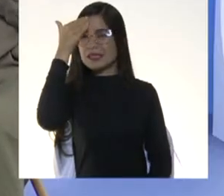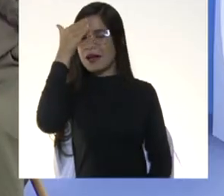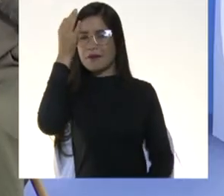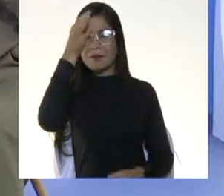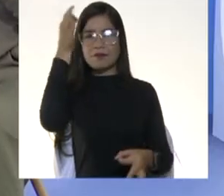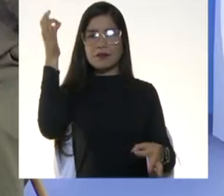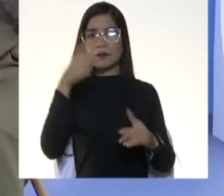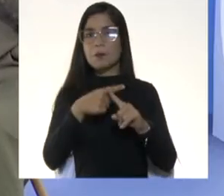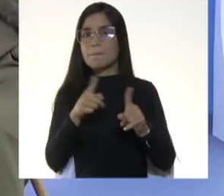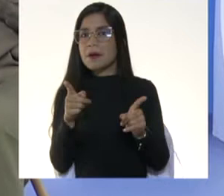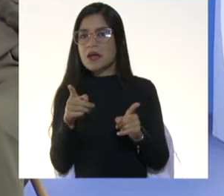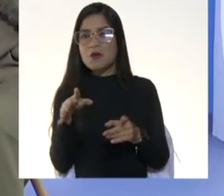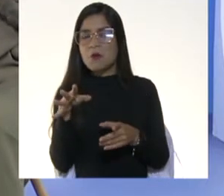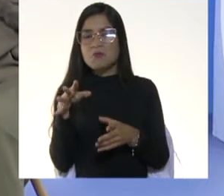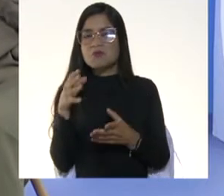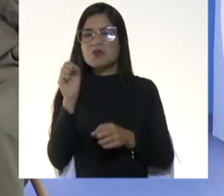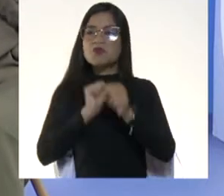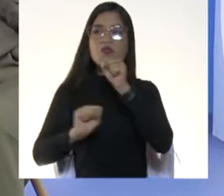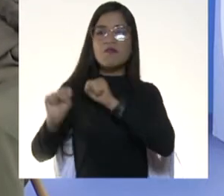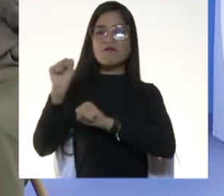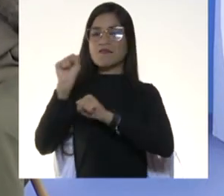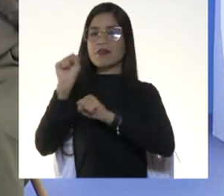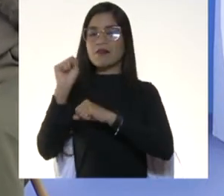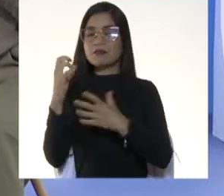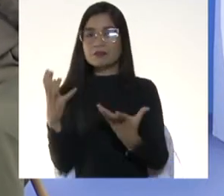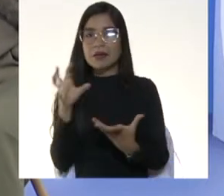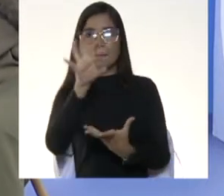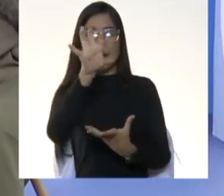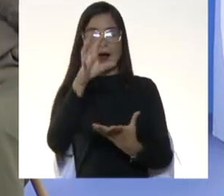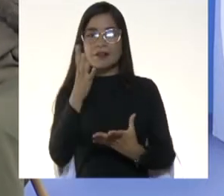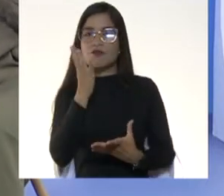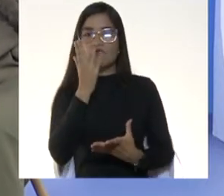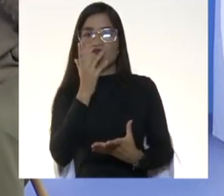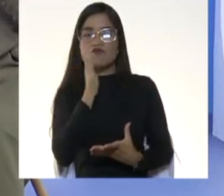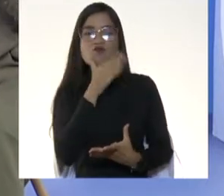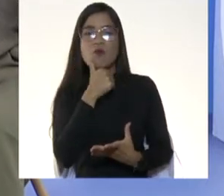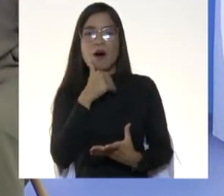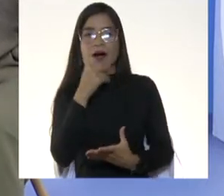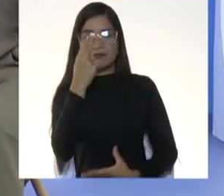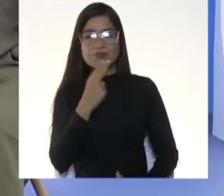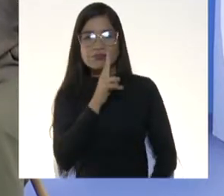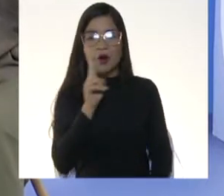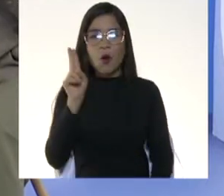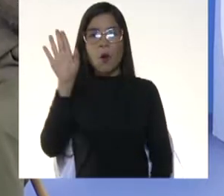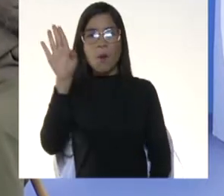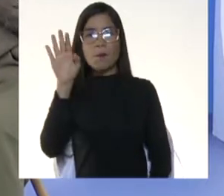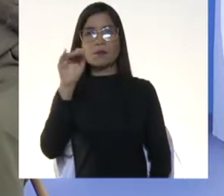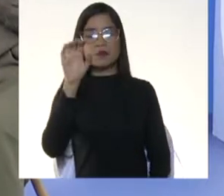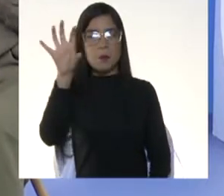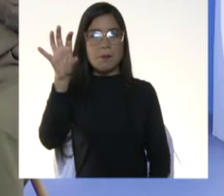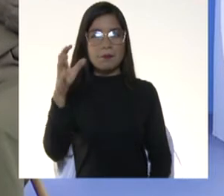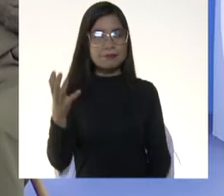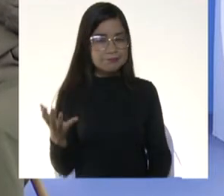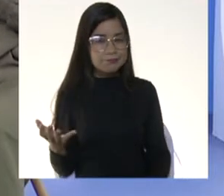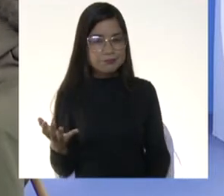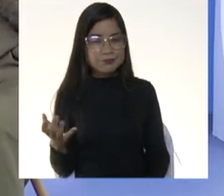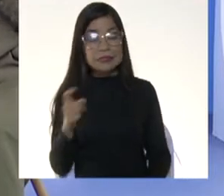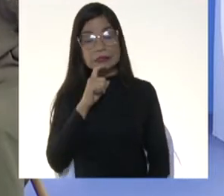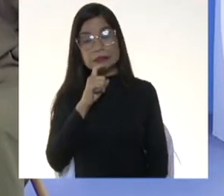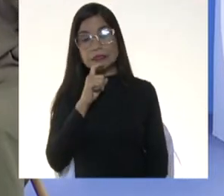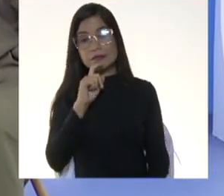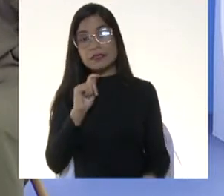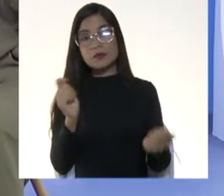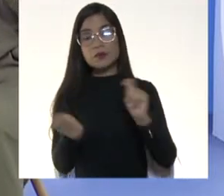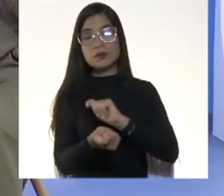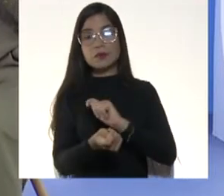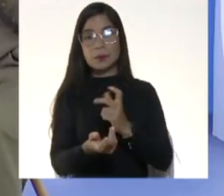realmente nosotros podemos asumir desde nuestra patria, difícilmente vamos a generar un cambio sustancial a nivel de